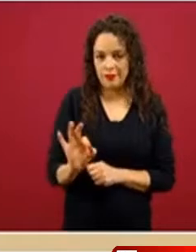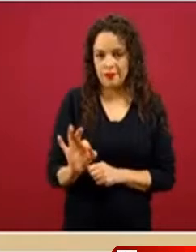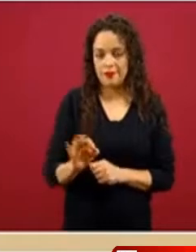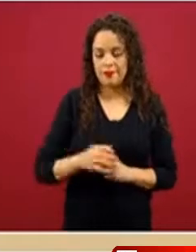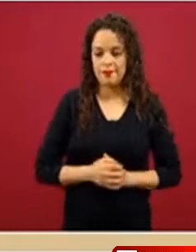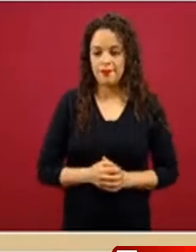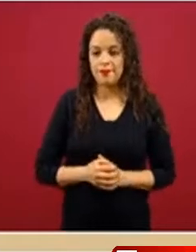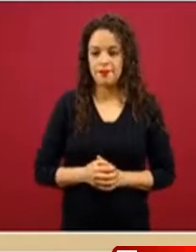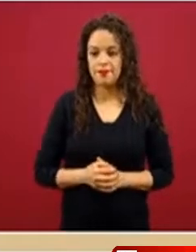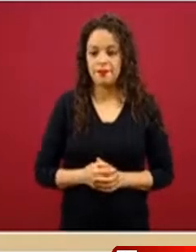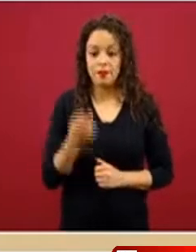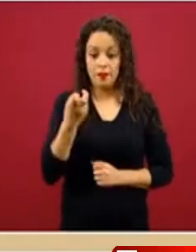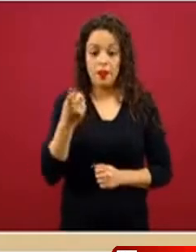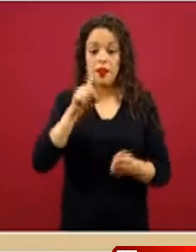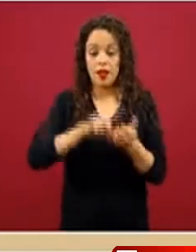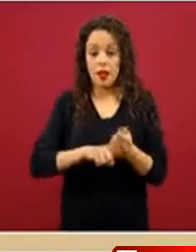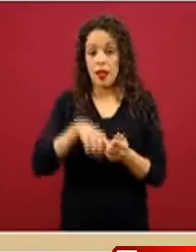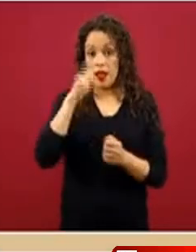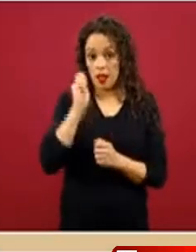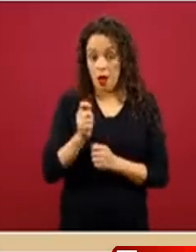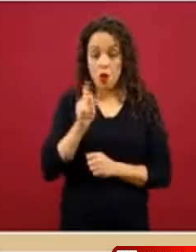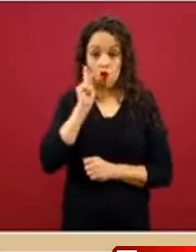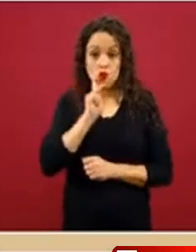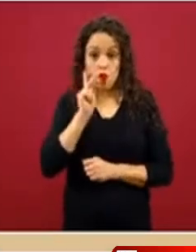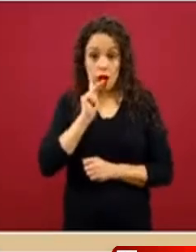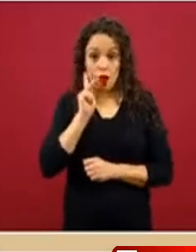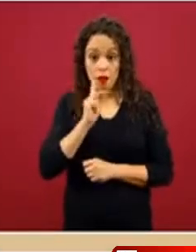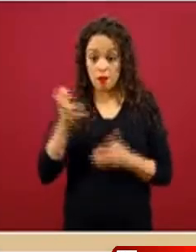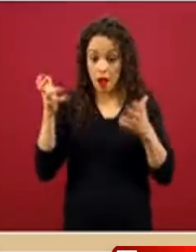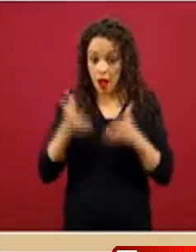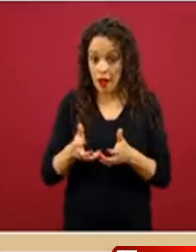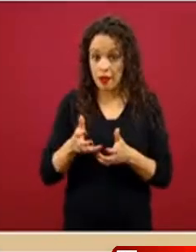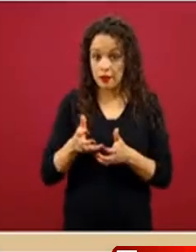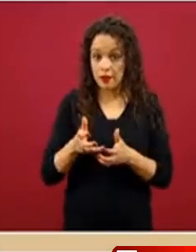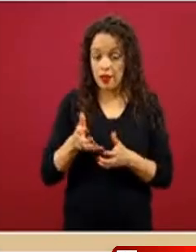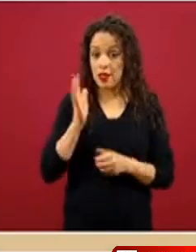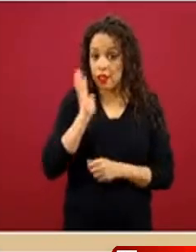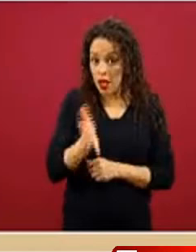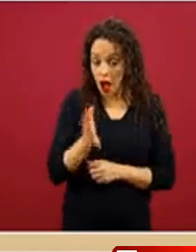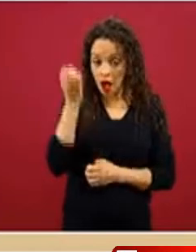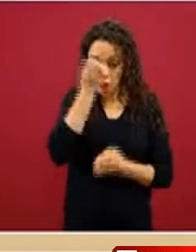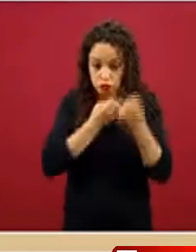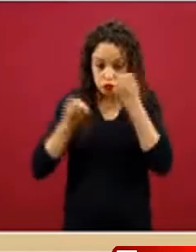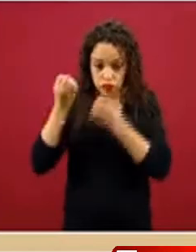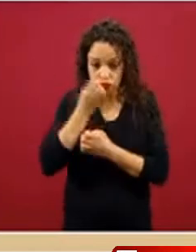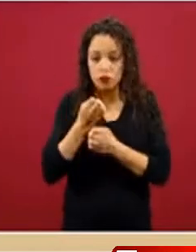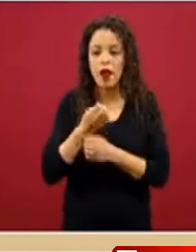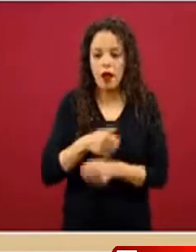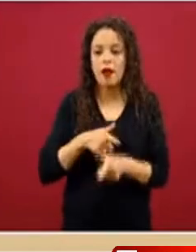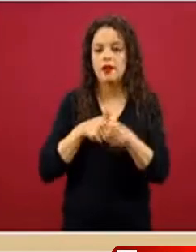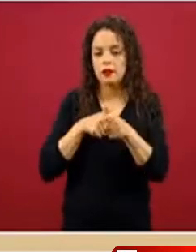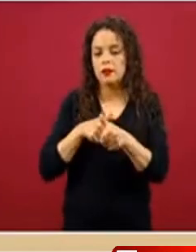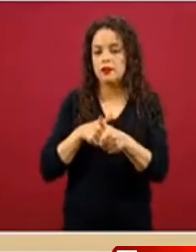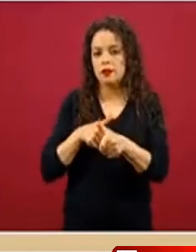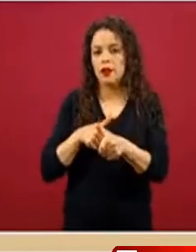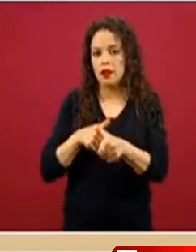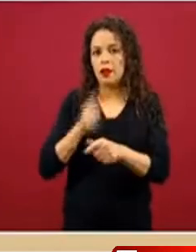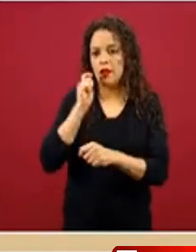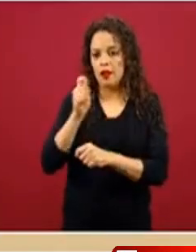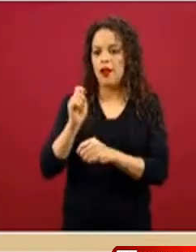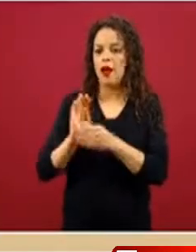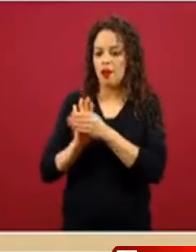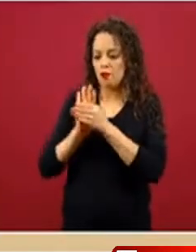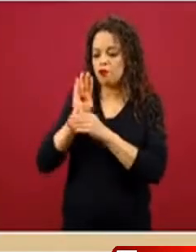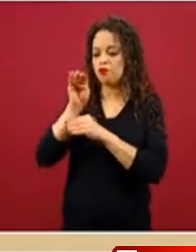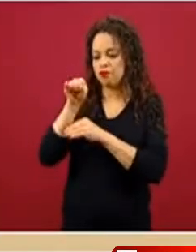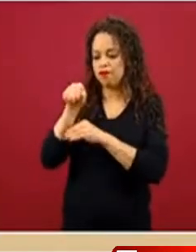49%. Vemos que la cantidad de pruebas realizadas mantiene esa tendencia ascendente que veíamos en el cuadro